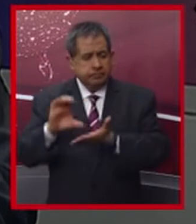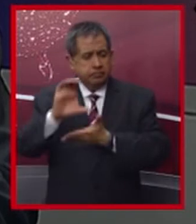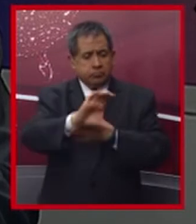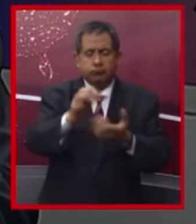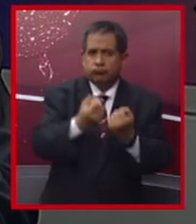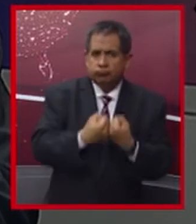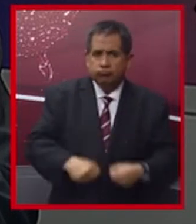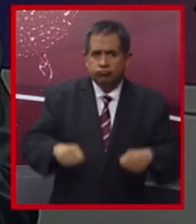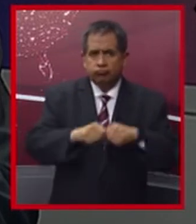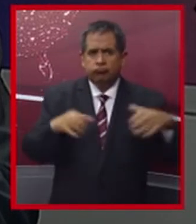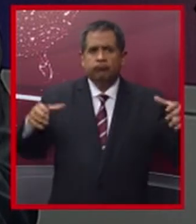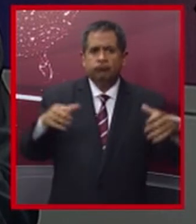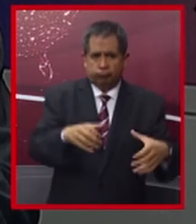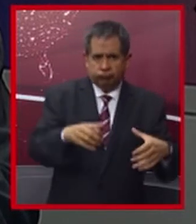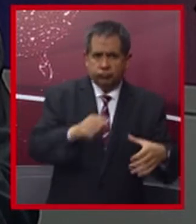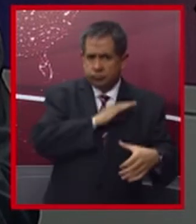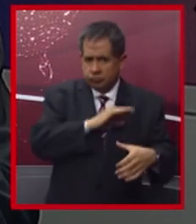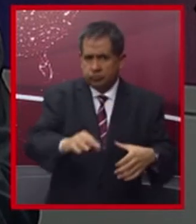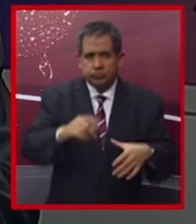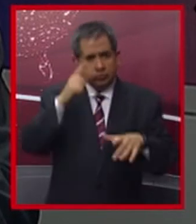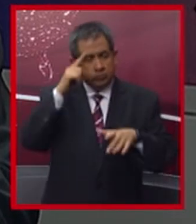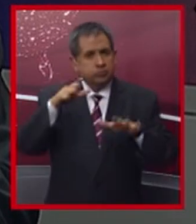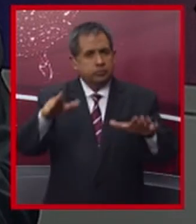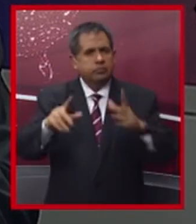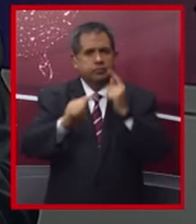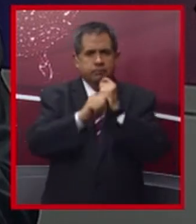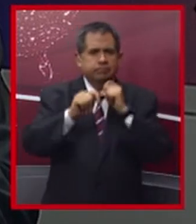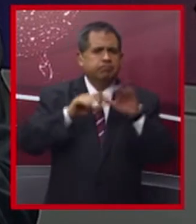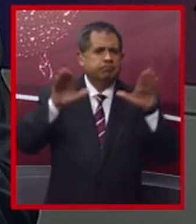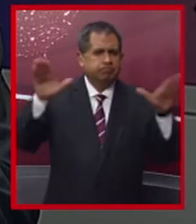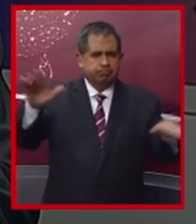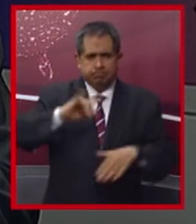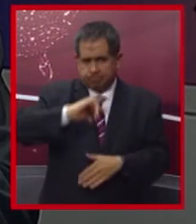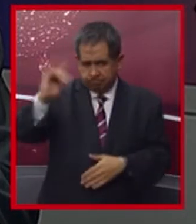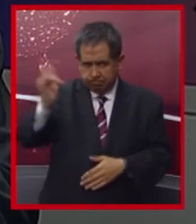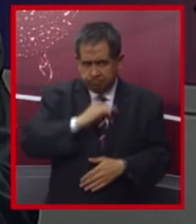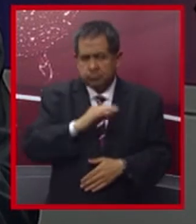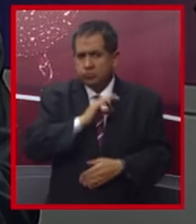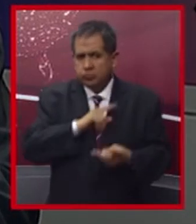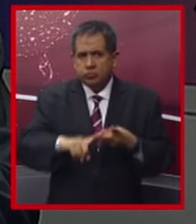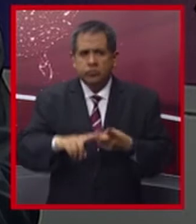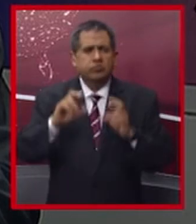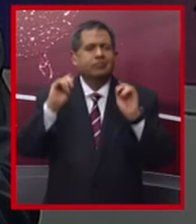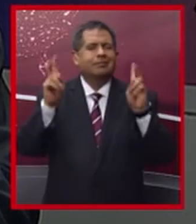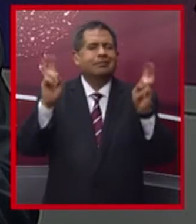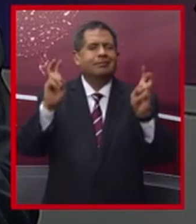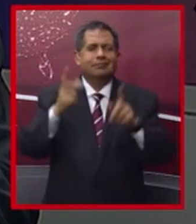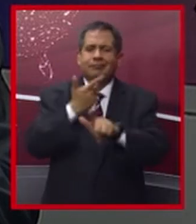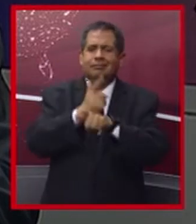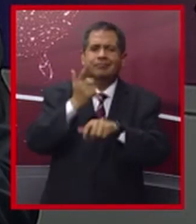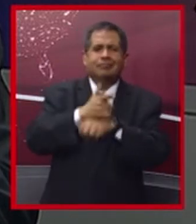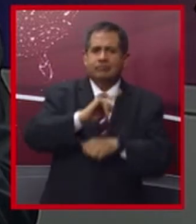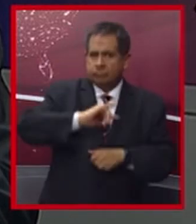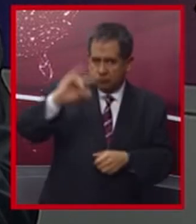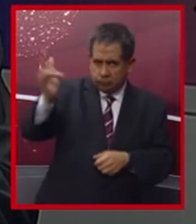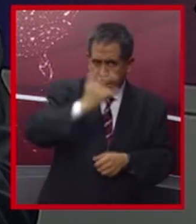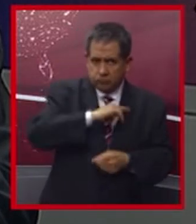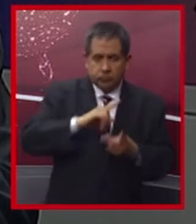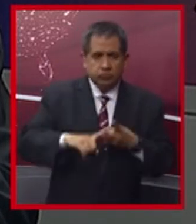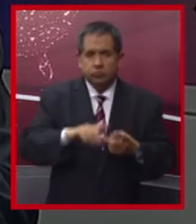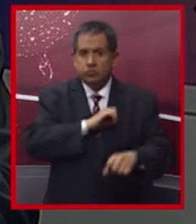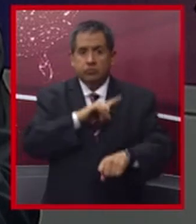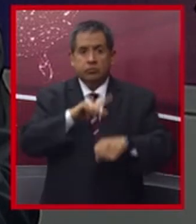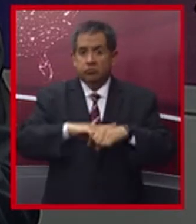las actividades económicas y sociedades relacionadas con el transporte aéreo nacional, transporte en aerotaxi y transporte